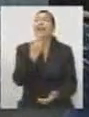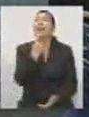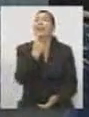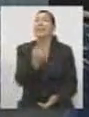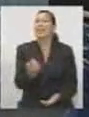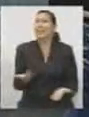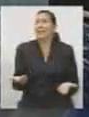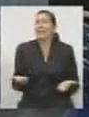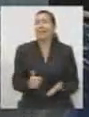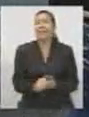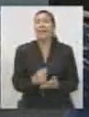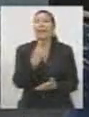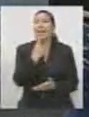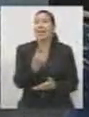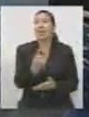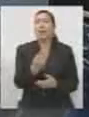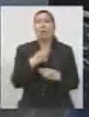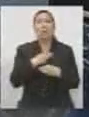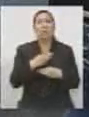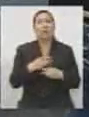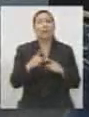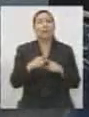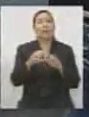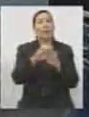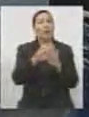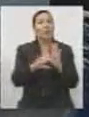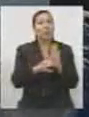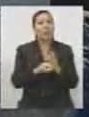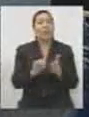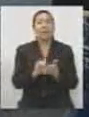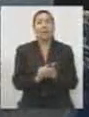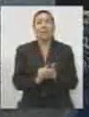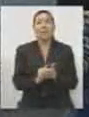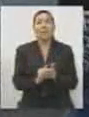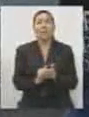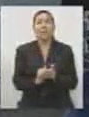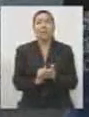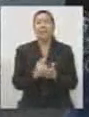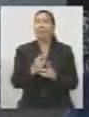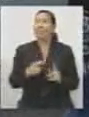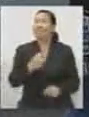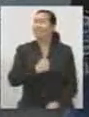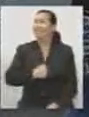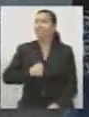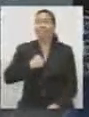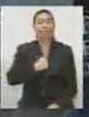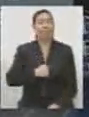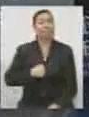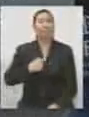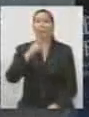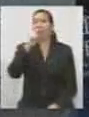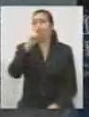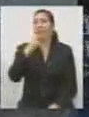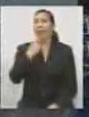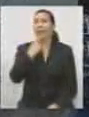esa barbaridad? La dice un miembro del Tribunal Constitucional que además, lamentablemente, se ufana